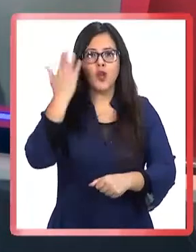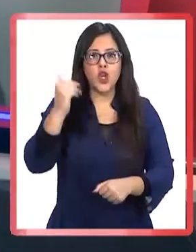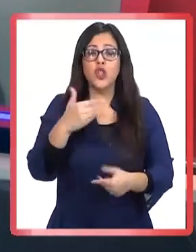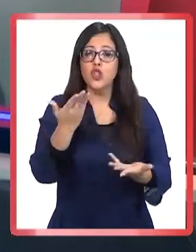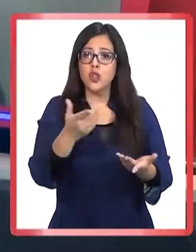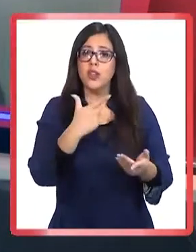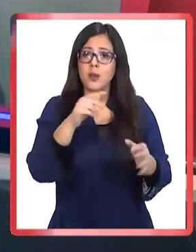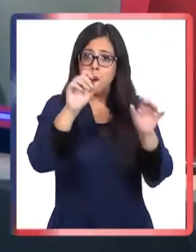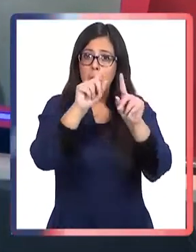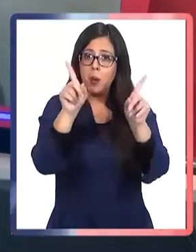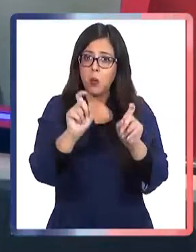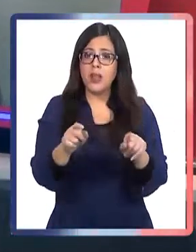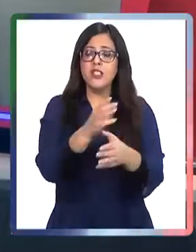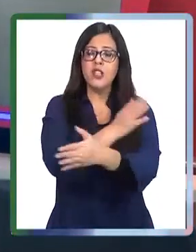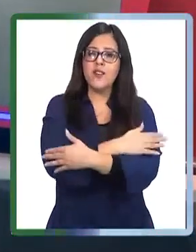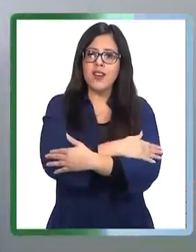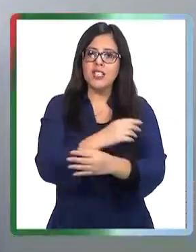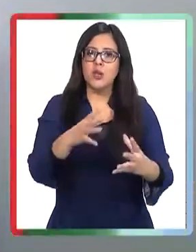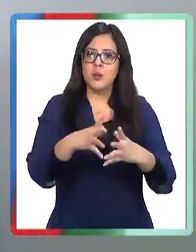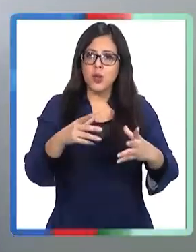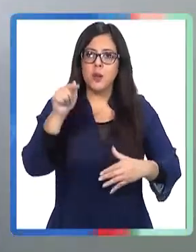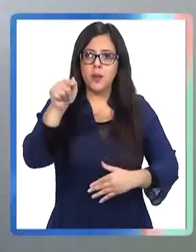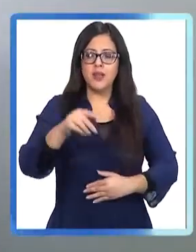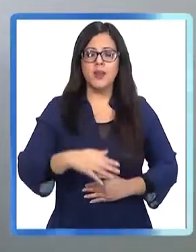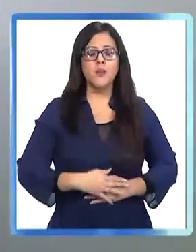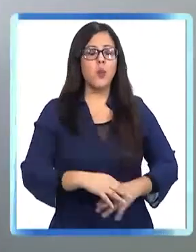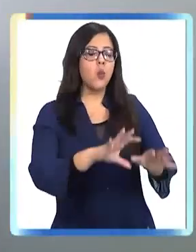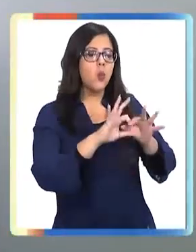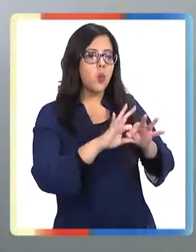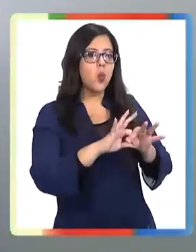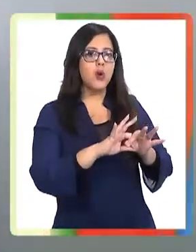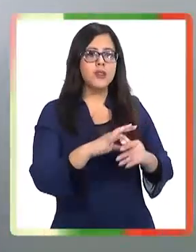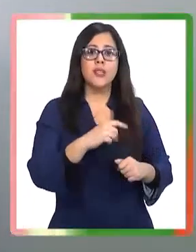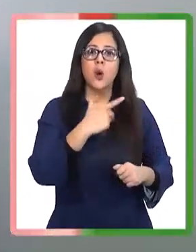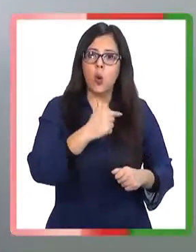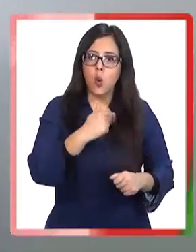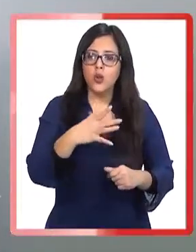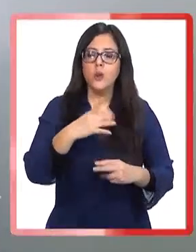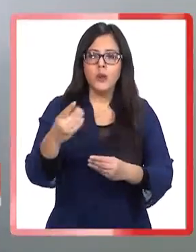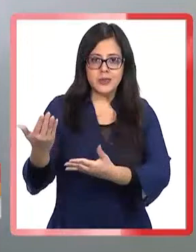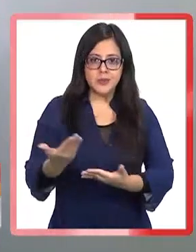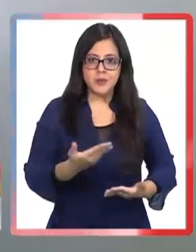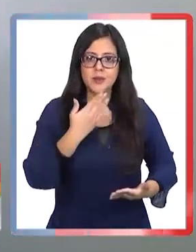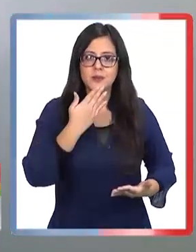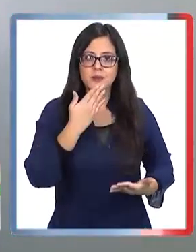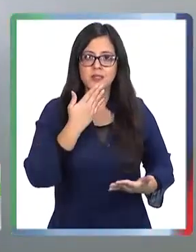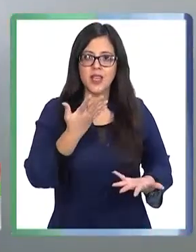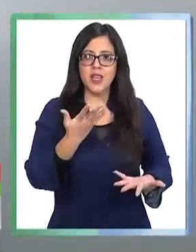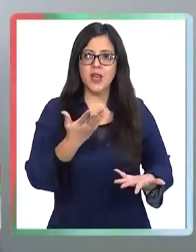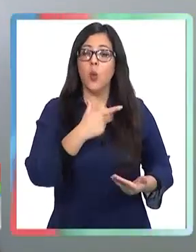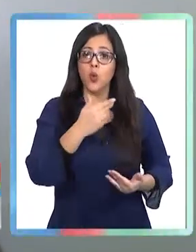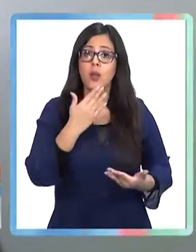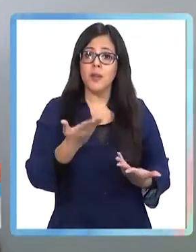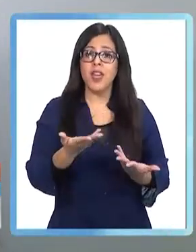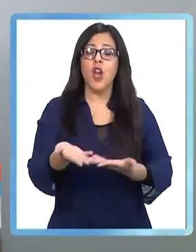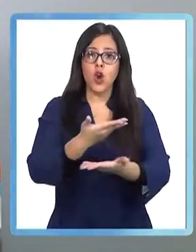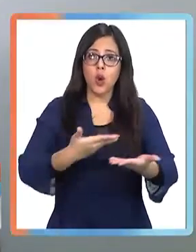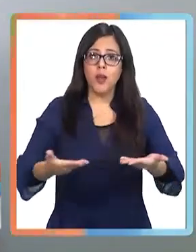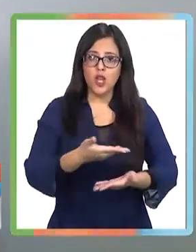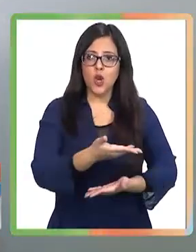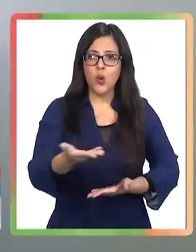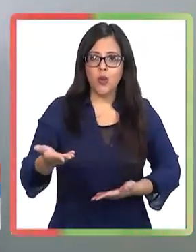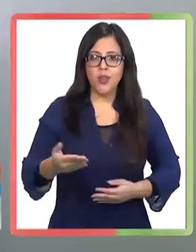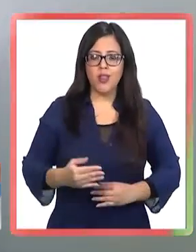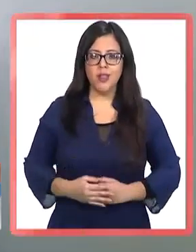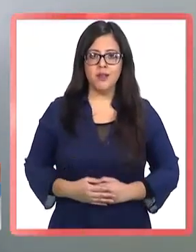mayo, así que eso queremos saber. Le mandamos un abrazo grande. Gracias, encantado por la invitación y por supuesto es un placer compartir este